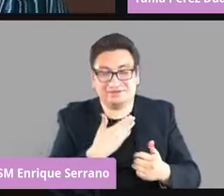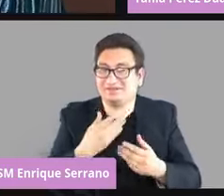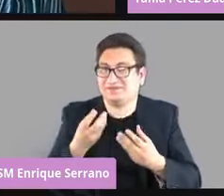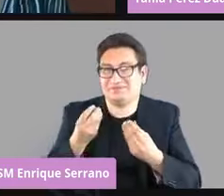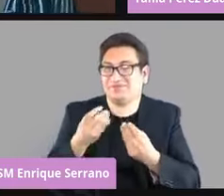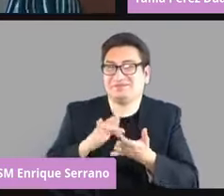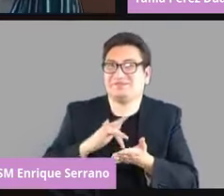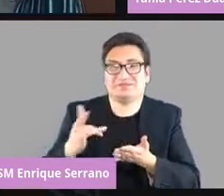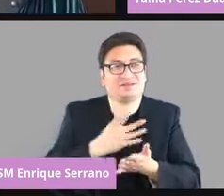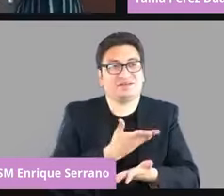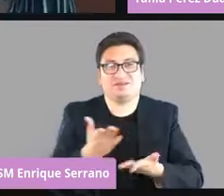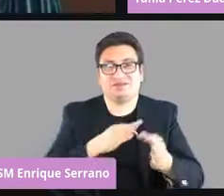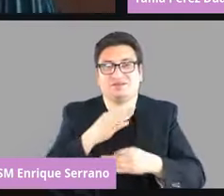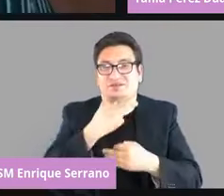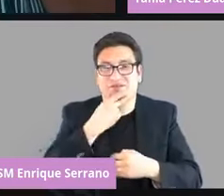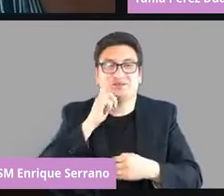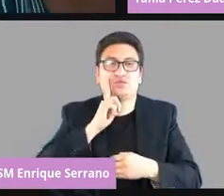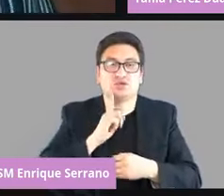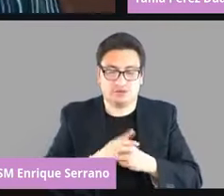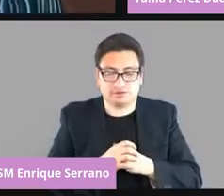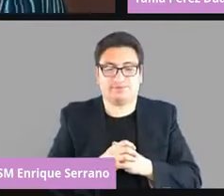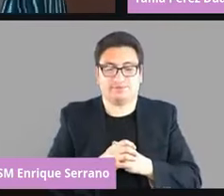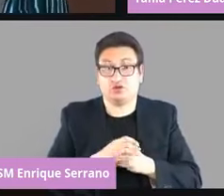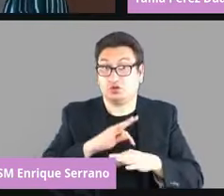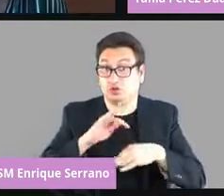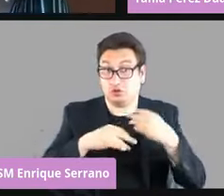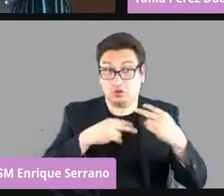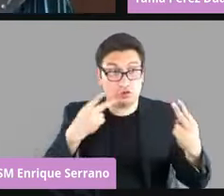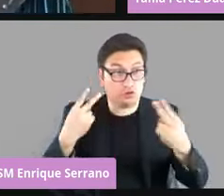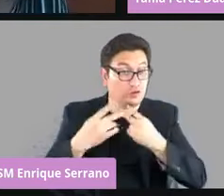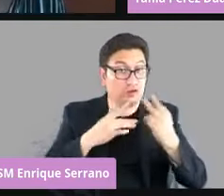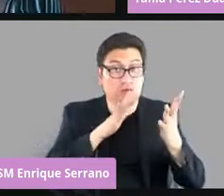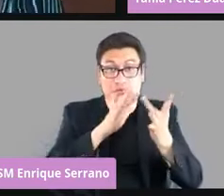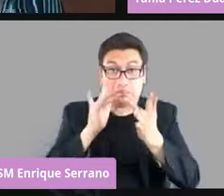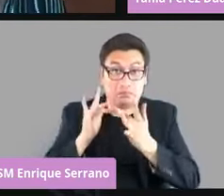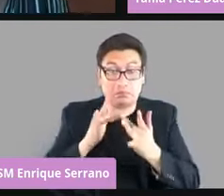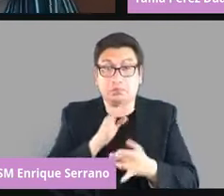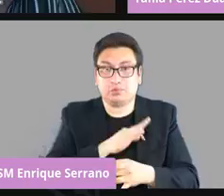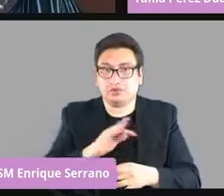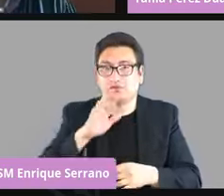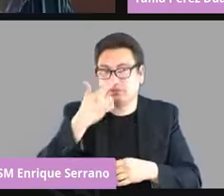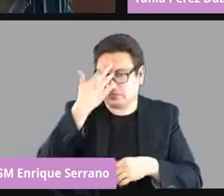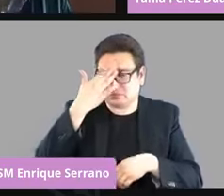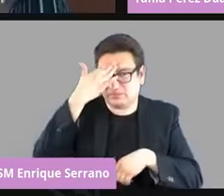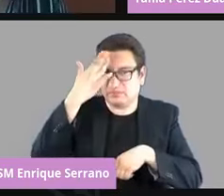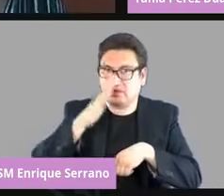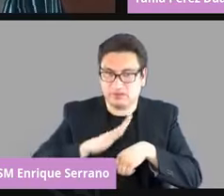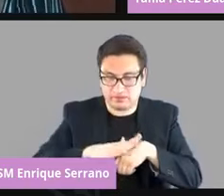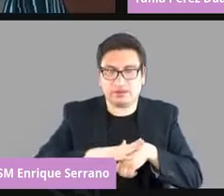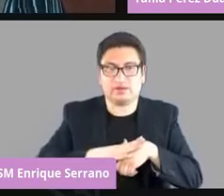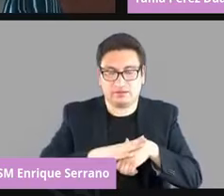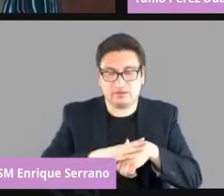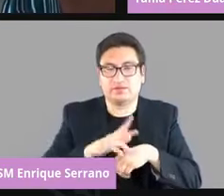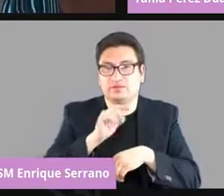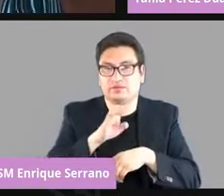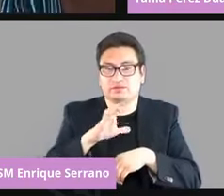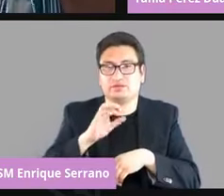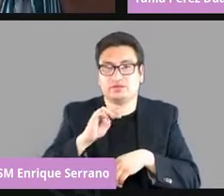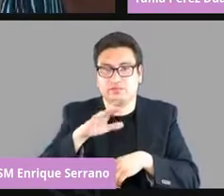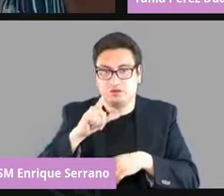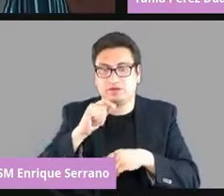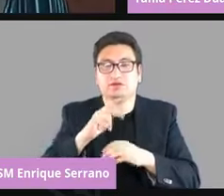gracias a todas y todos los que pudieron acceder a esta transmisión. Recuerden que se queda grabado en la plataforma del Tribunal Electoral de la Ciudad de